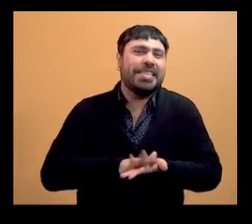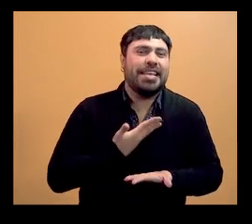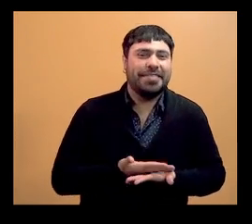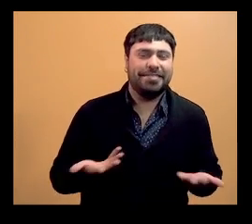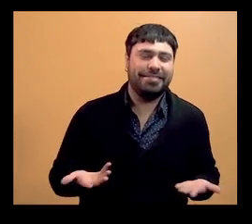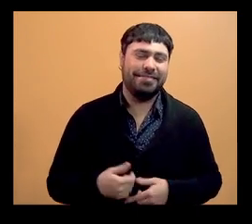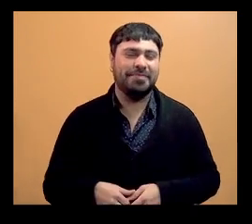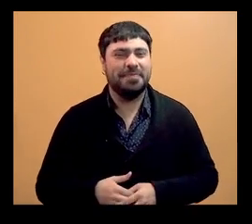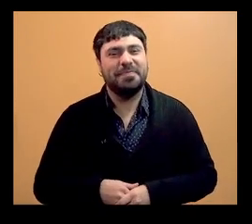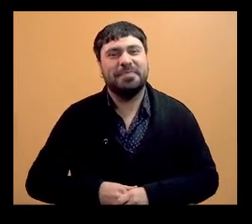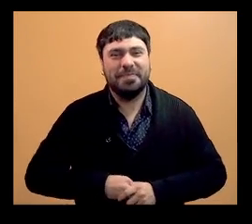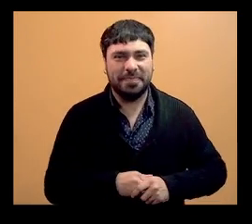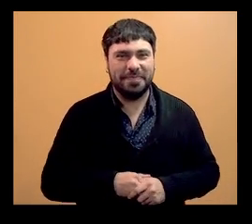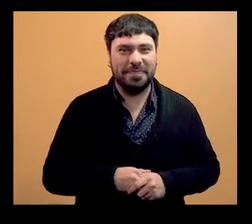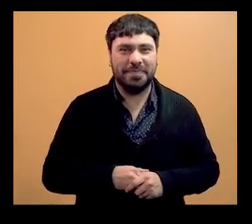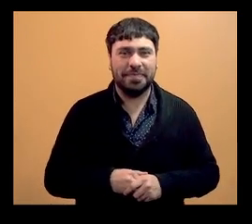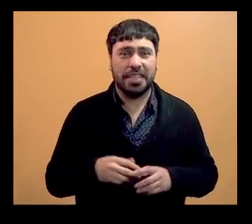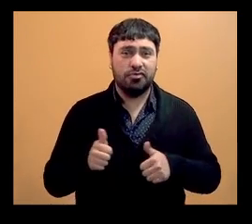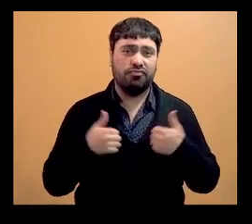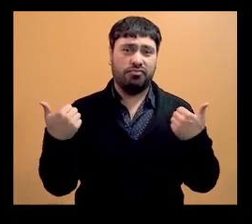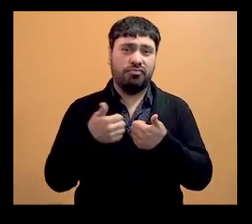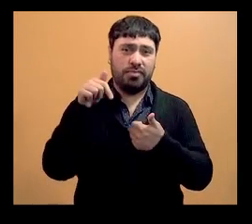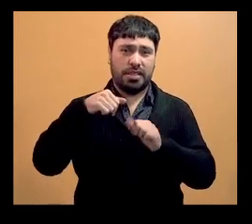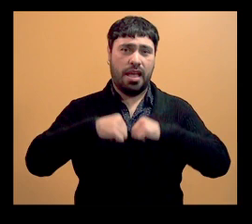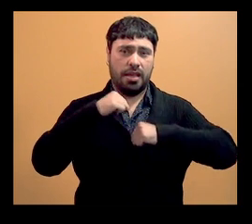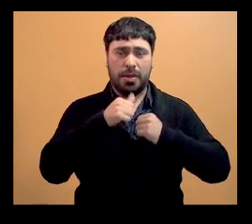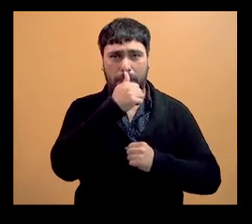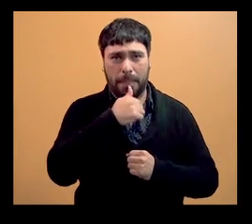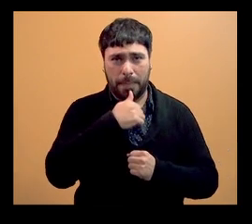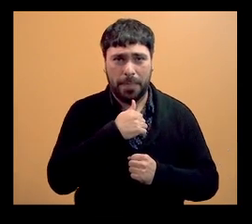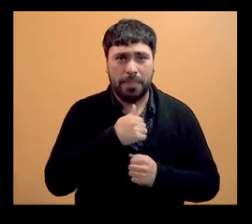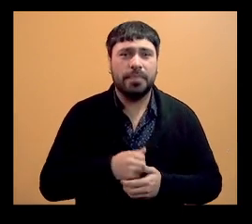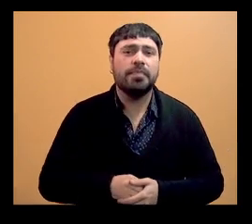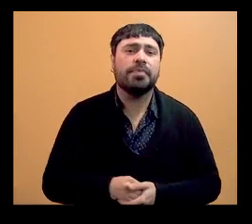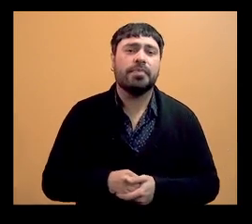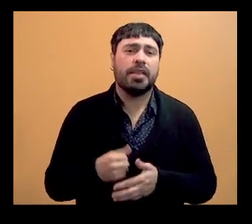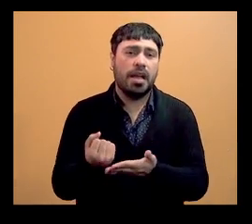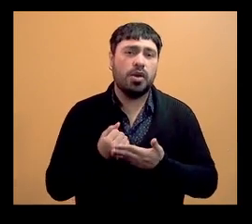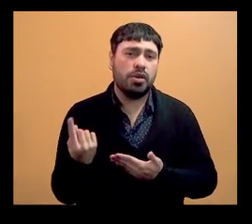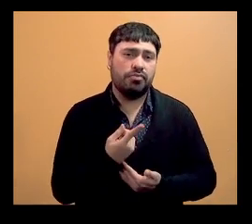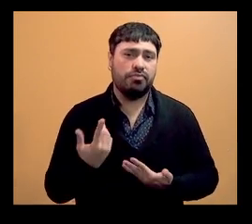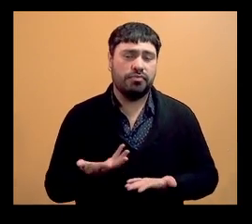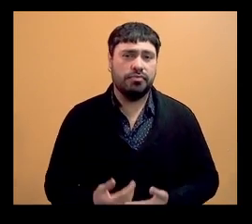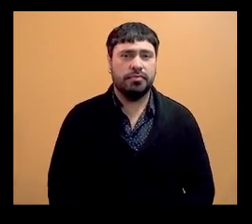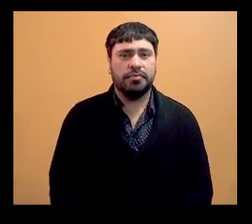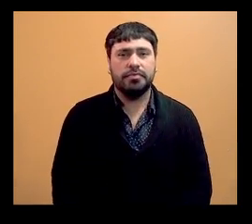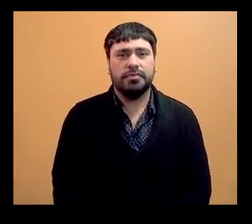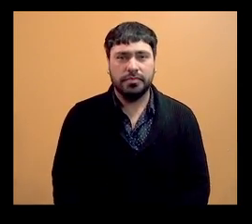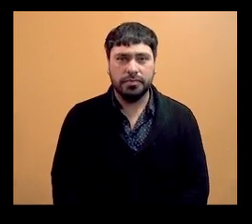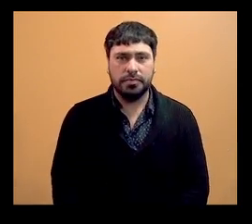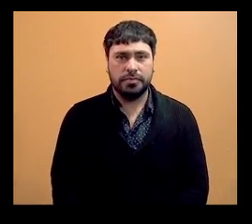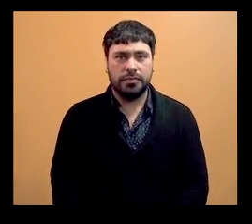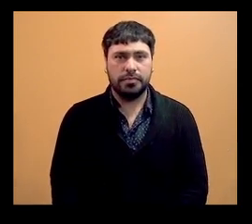de estas potenciales nuevas industrias van a traer una nueva serie de beneficios para nosotros también acá en la Tierra, una creación de trabajo también